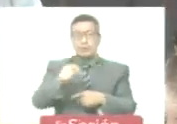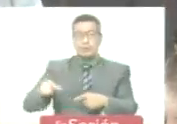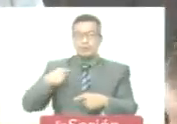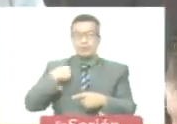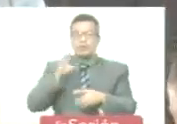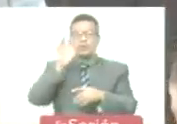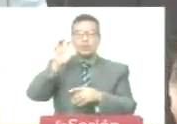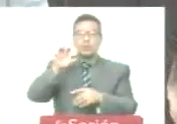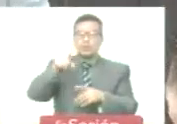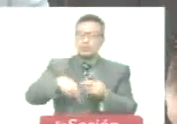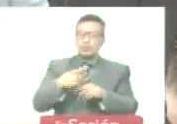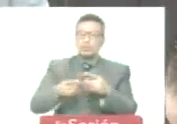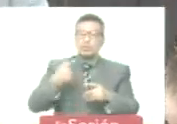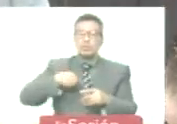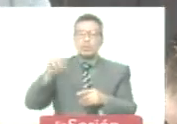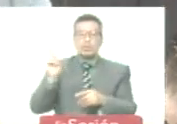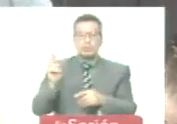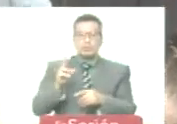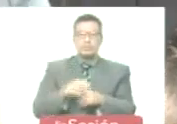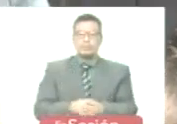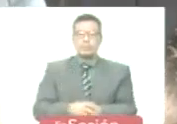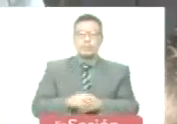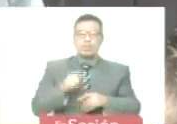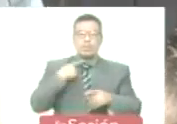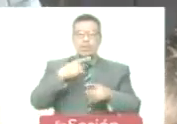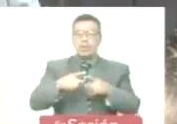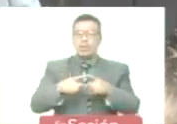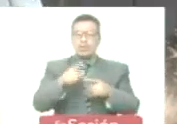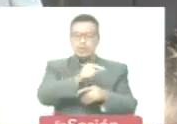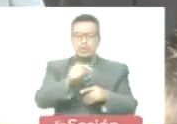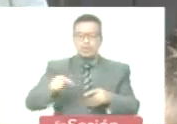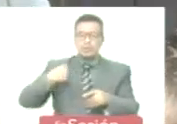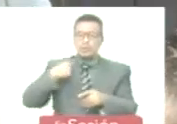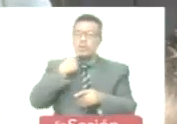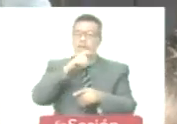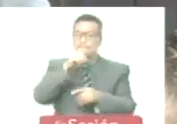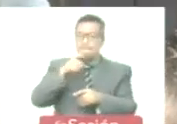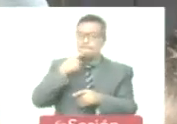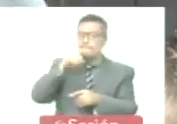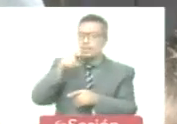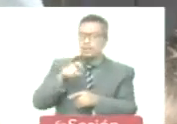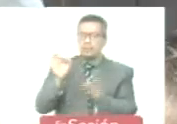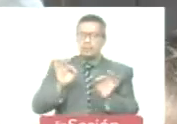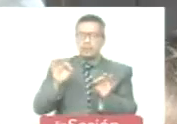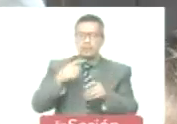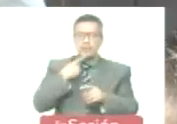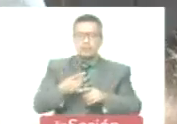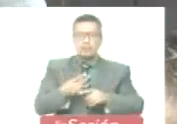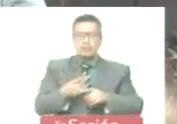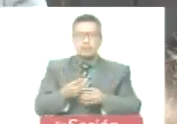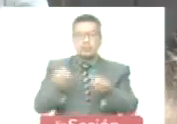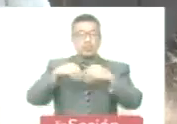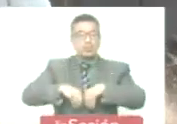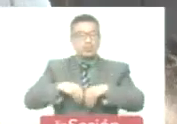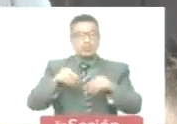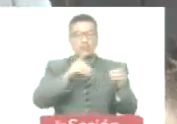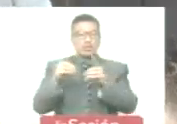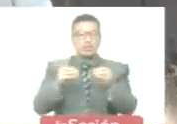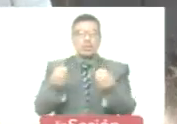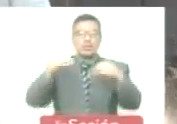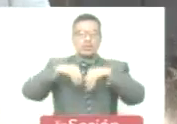una nación, sino que somos una república. Que no le hagamos eso a la gente cuando se lo vayamos a consultar. Si más bien estamos discutiendo por estar de